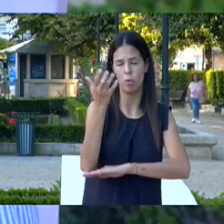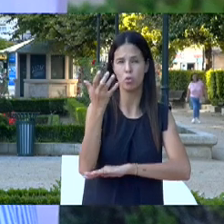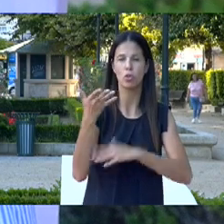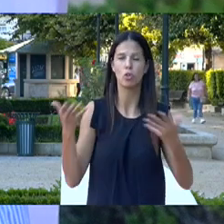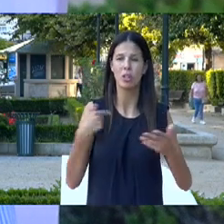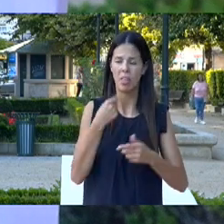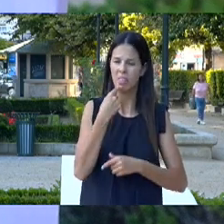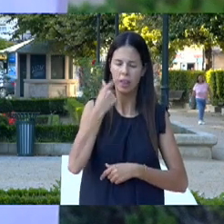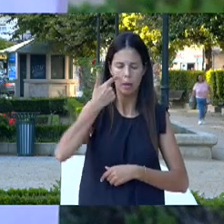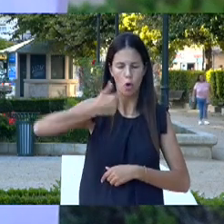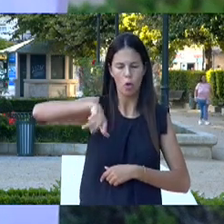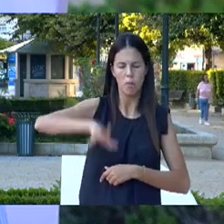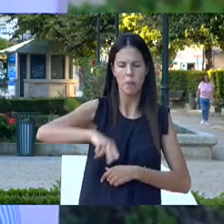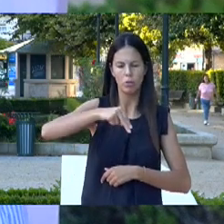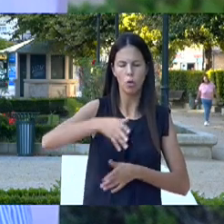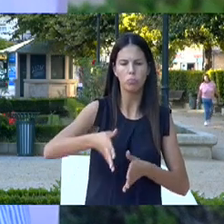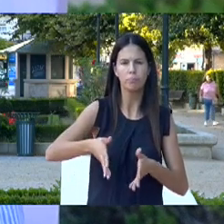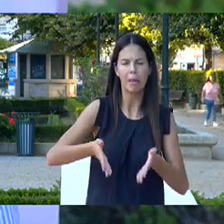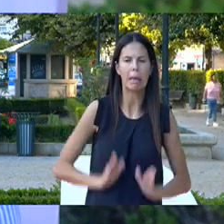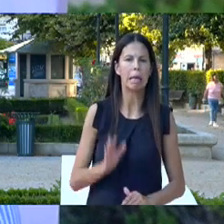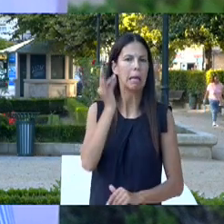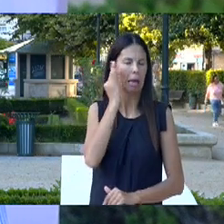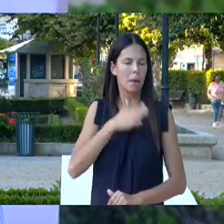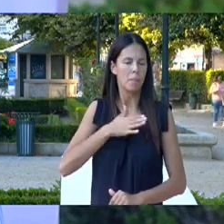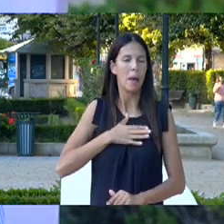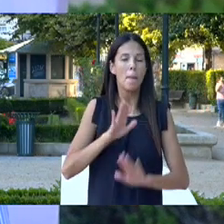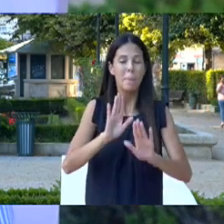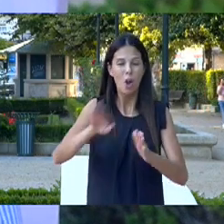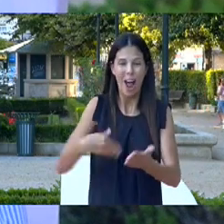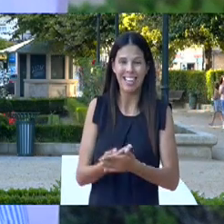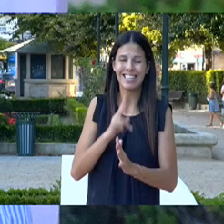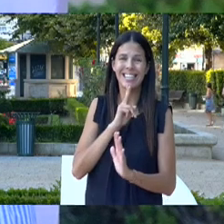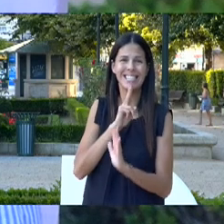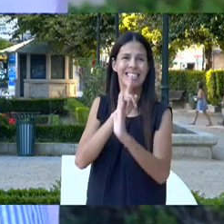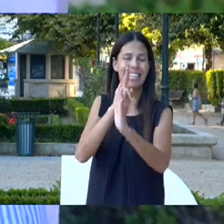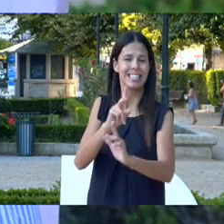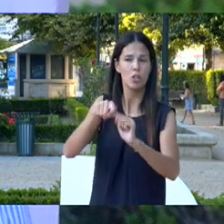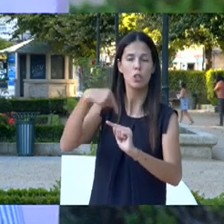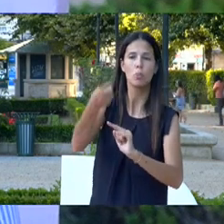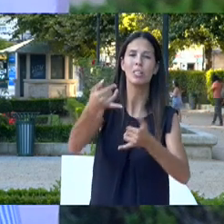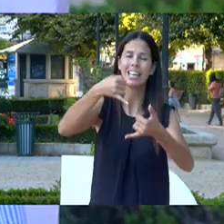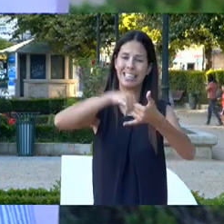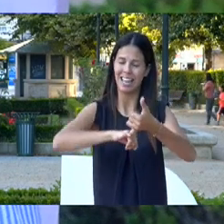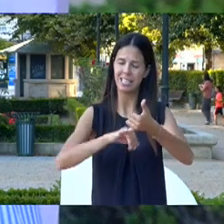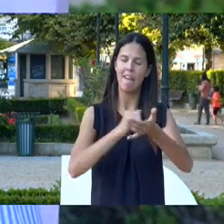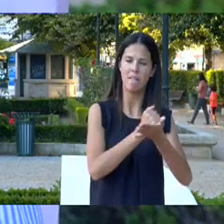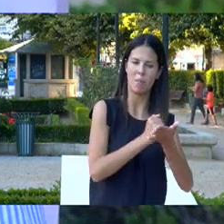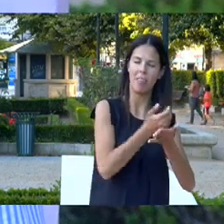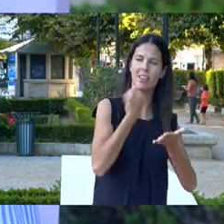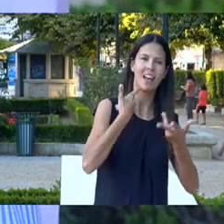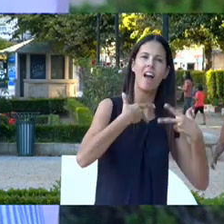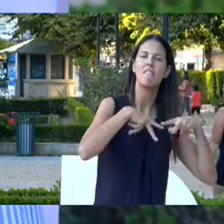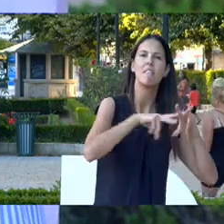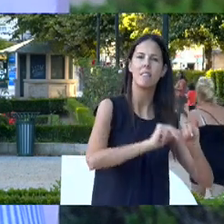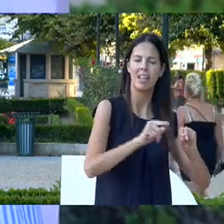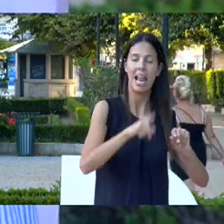como filla dende o primeiro momento, hasta que se casan 7 anos máis tarde, coa carreira rematada, de